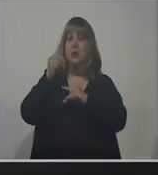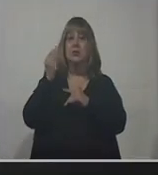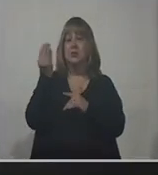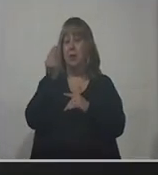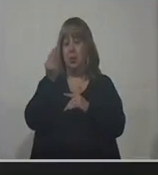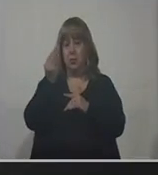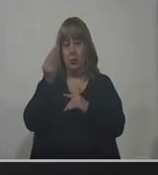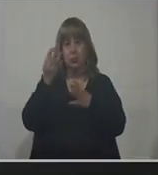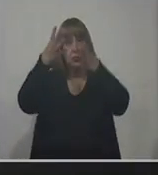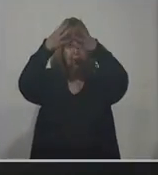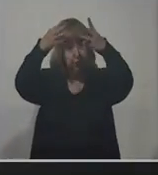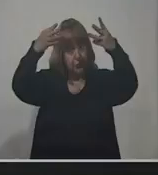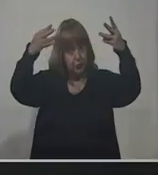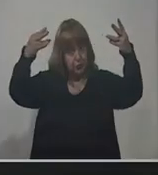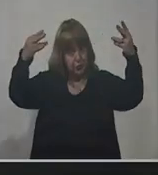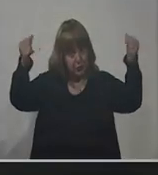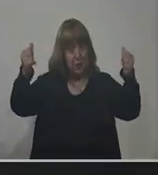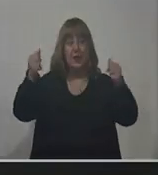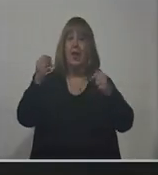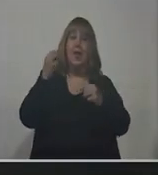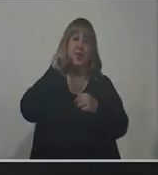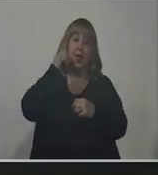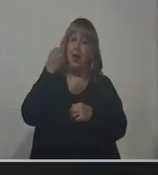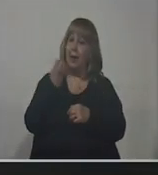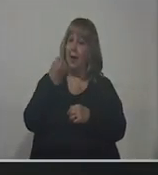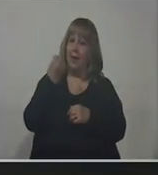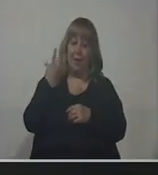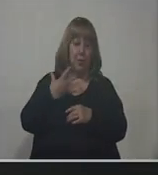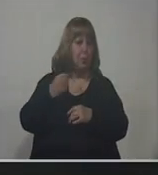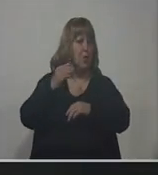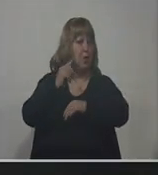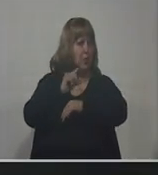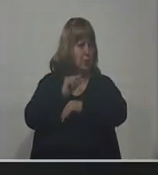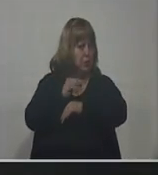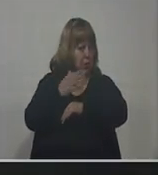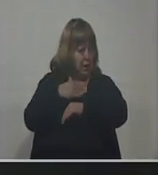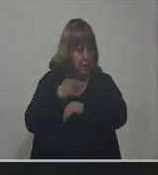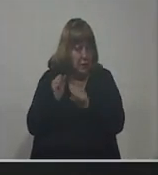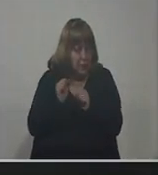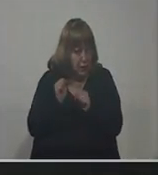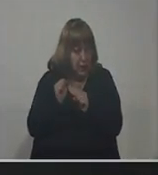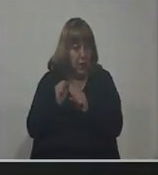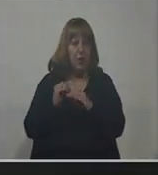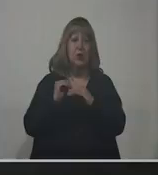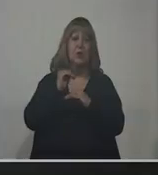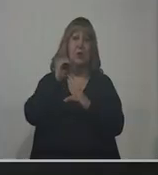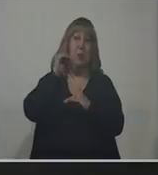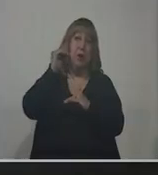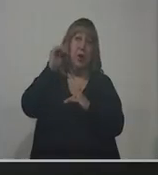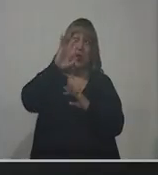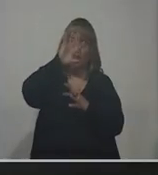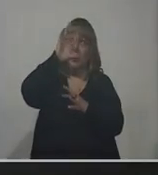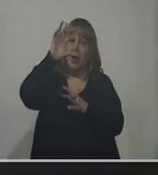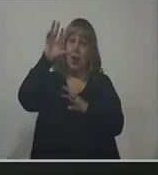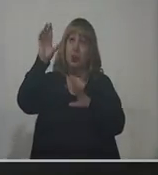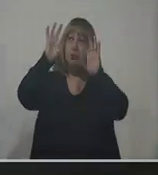se retira toda esa nubosidad y queda un día hermoso pero muy frío con heladas generales. Luego, poco nuboso, parcialmente nublado, va a aumentar